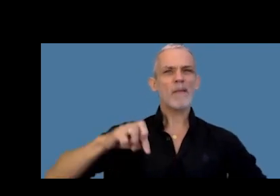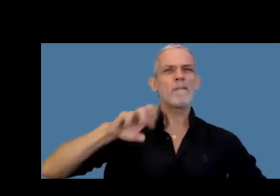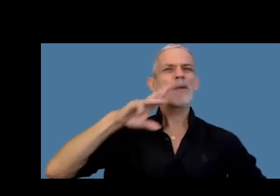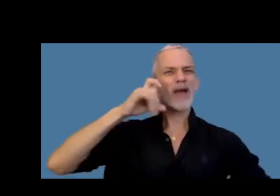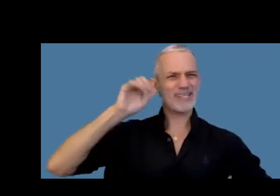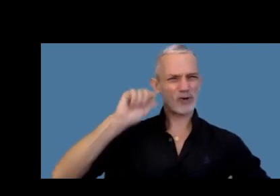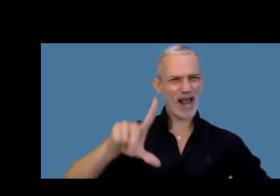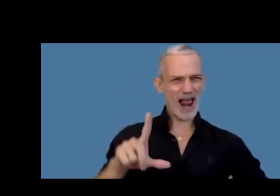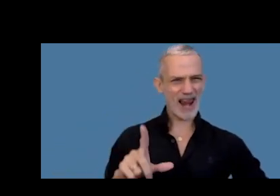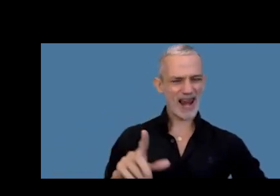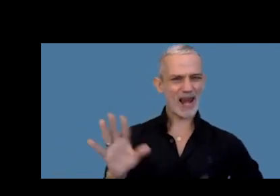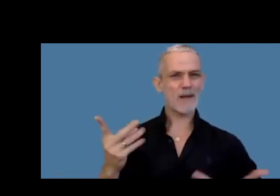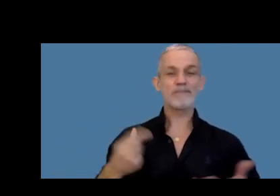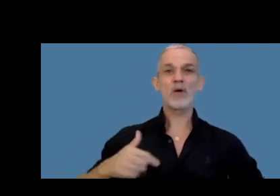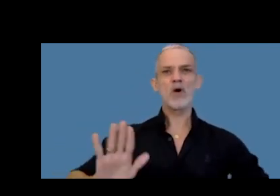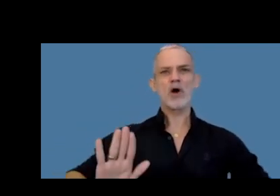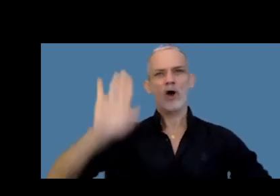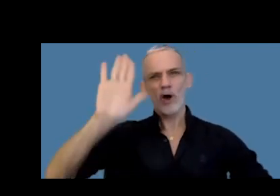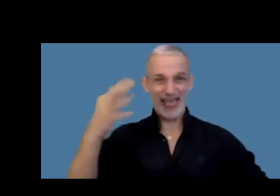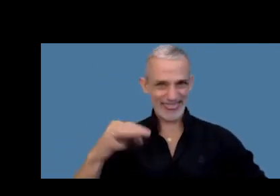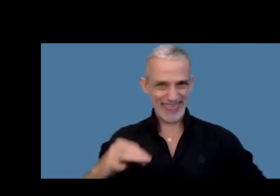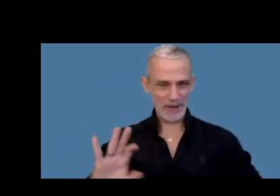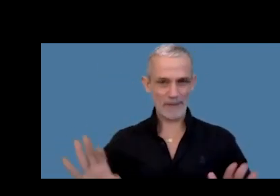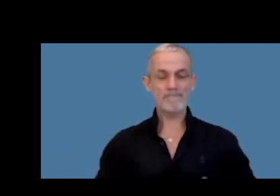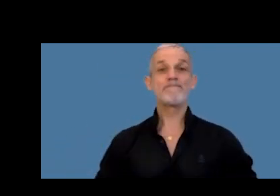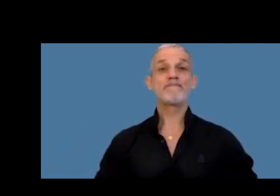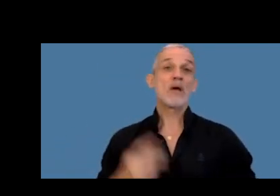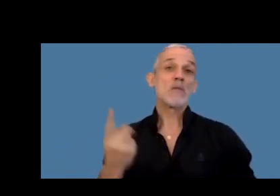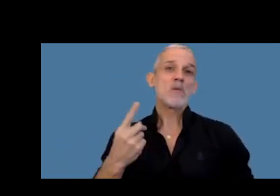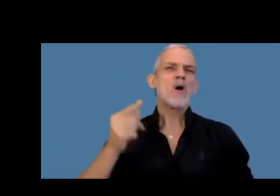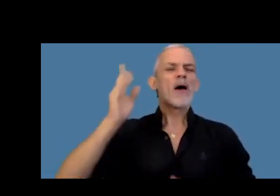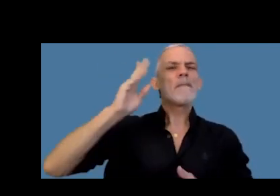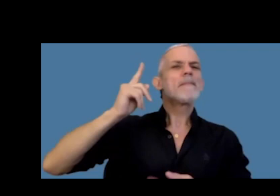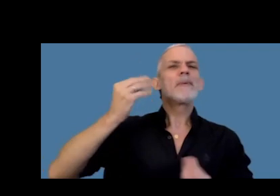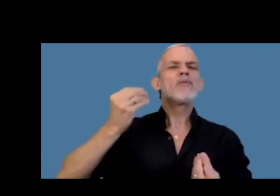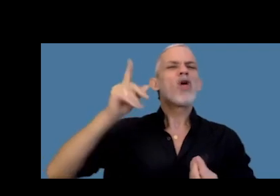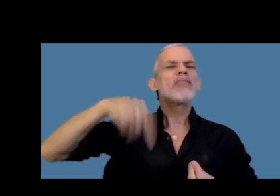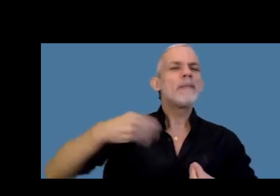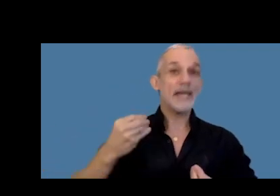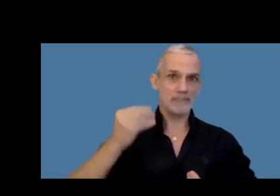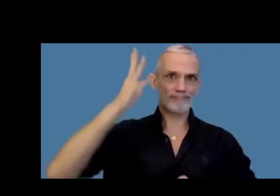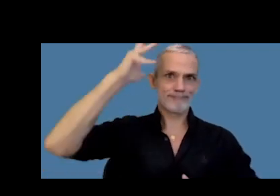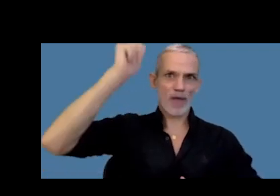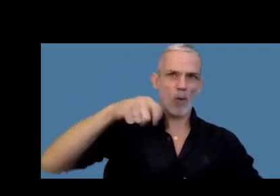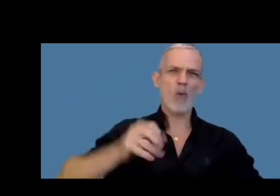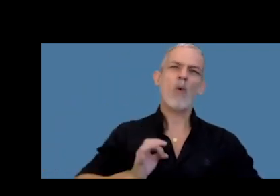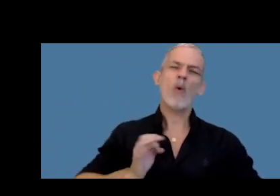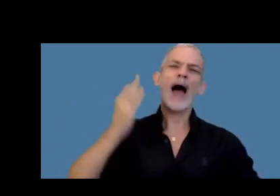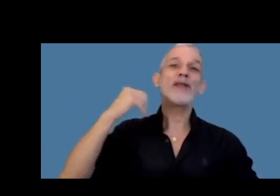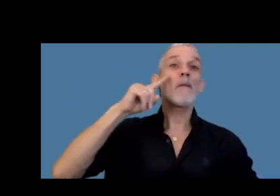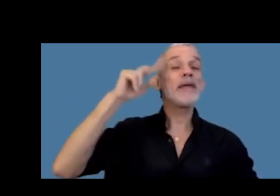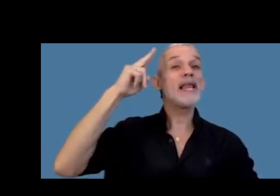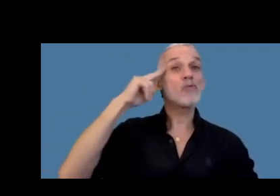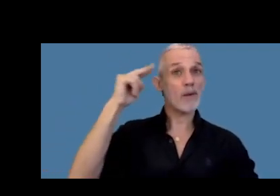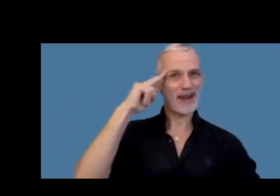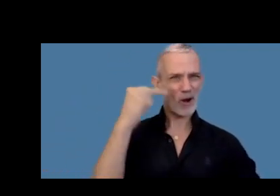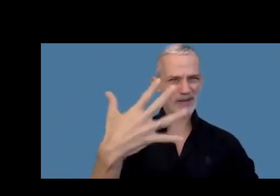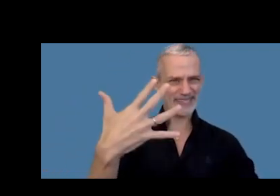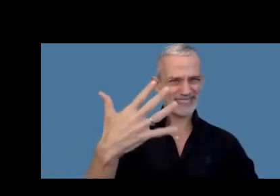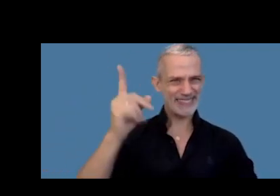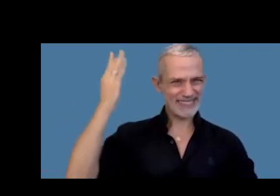¿De dónde surge el concepto? Bueno, de un fallo del año 1995 de